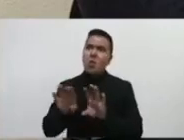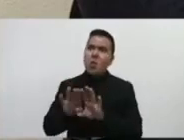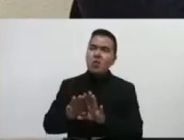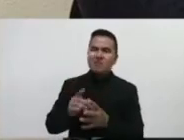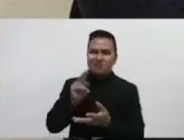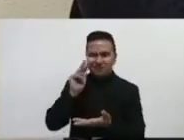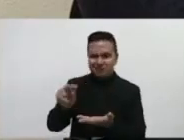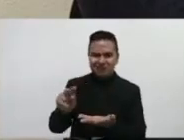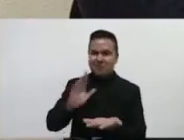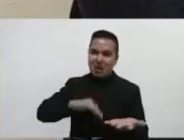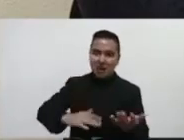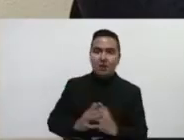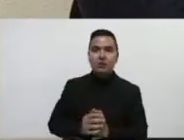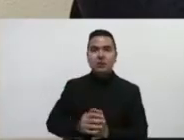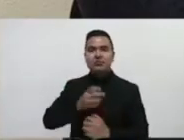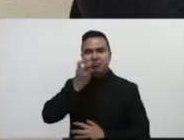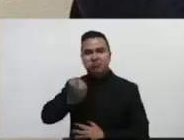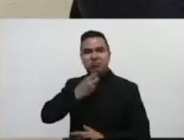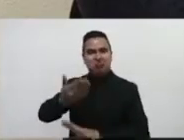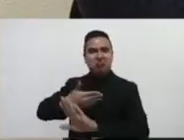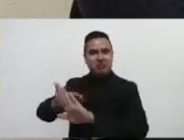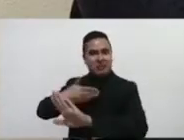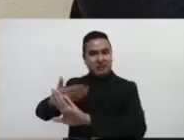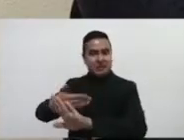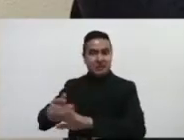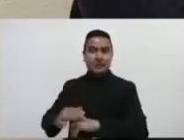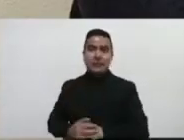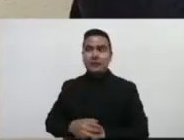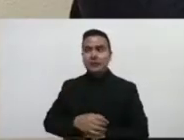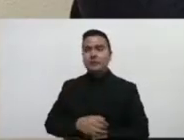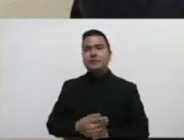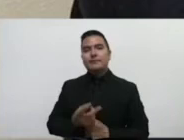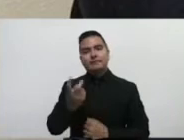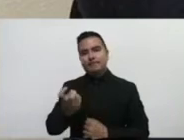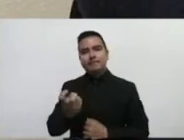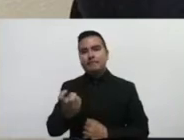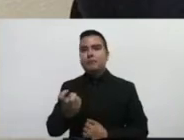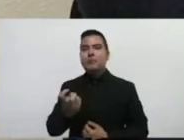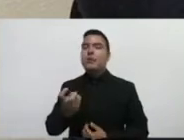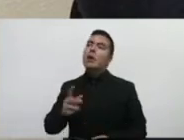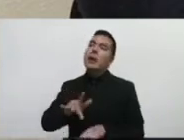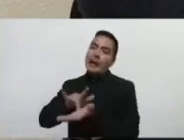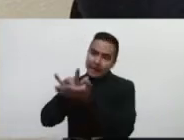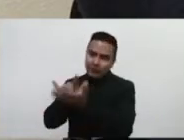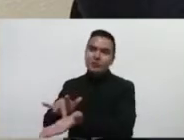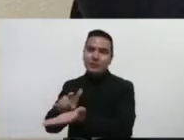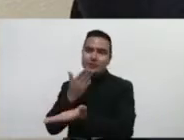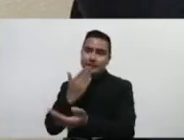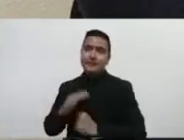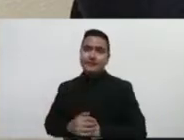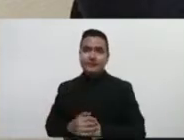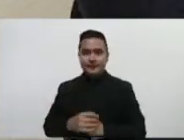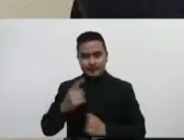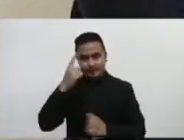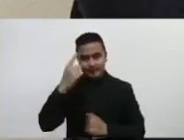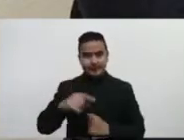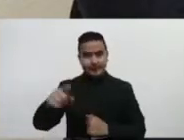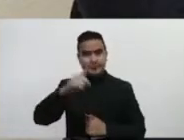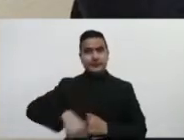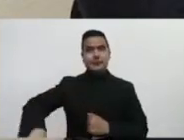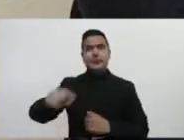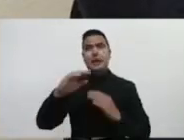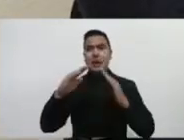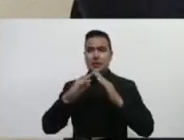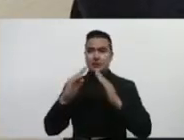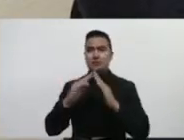sobre su manera de comportarse, su manera de vestirse, sobre la manera en que las mujeres piensan. Y siempre un